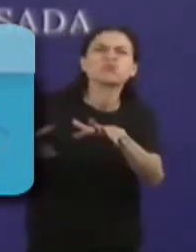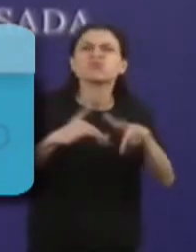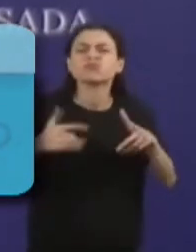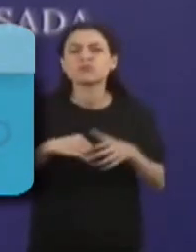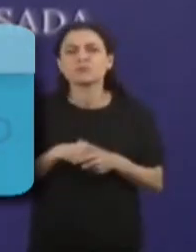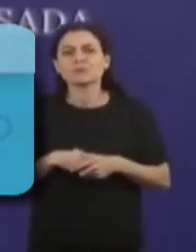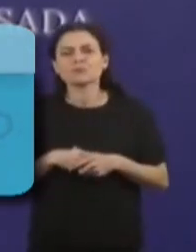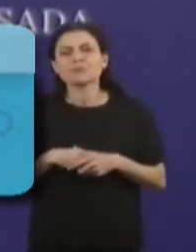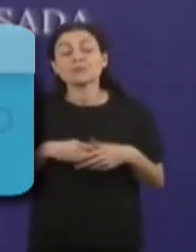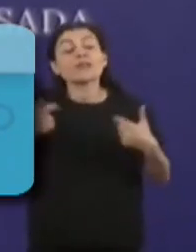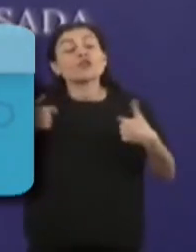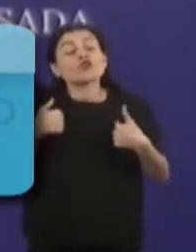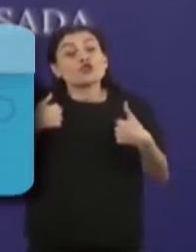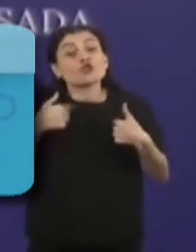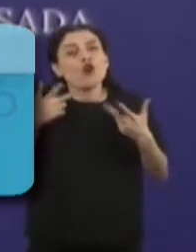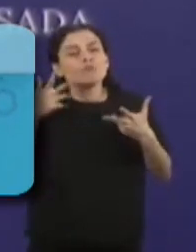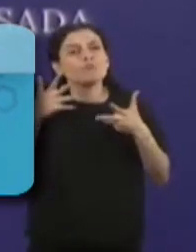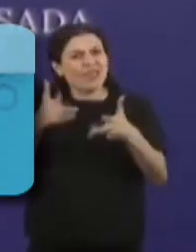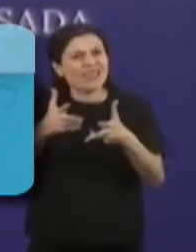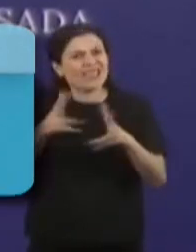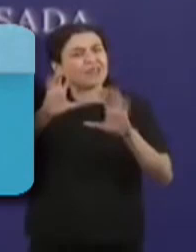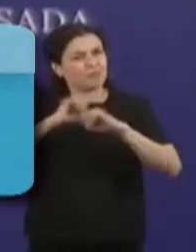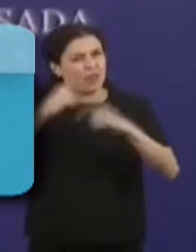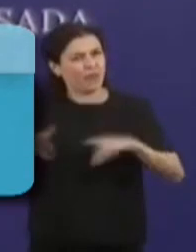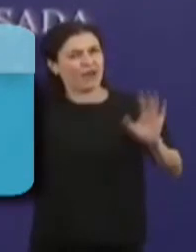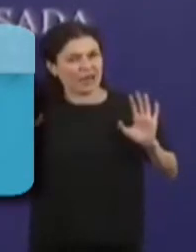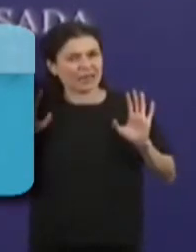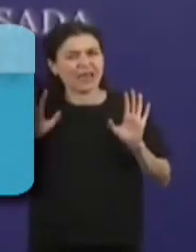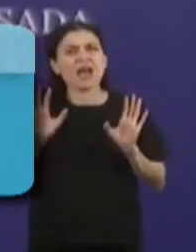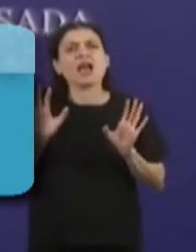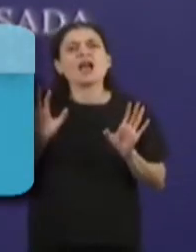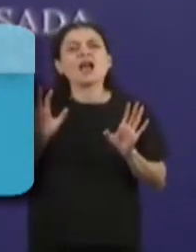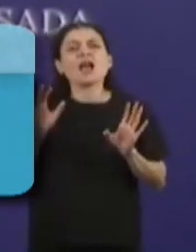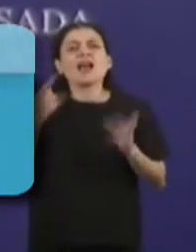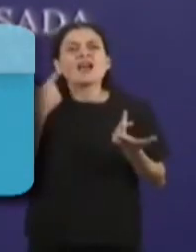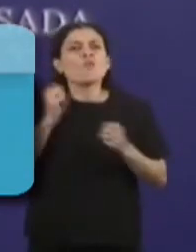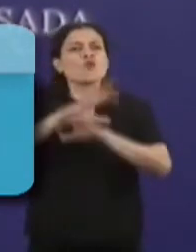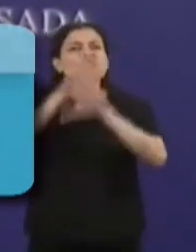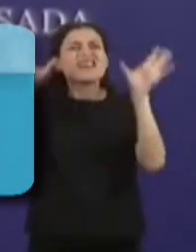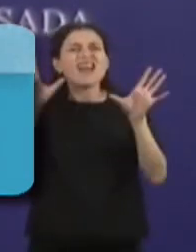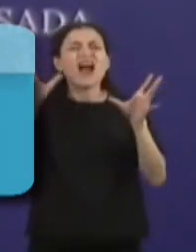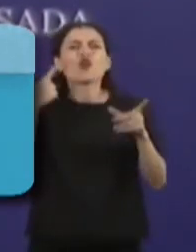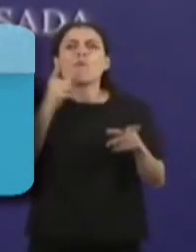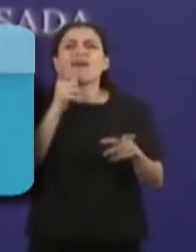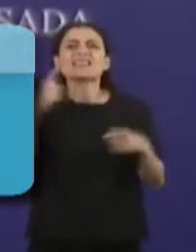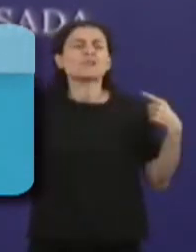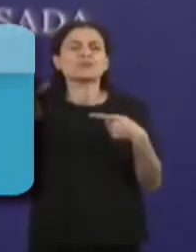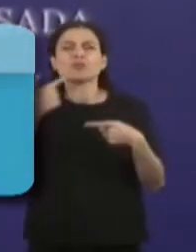insostenible. Tal vez lo que quise expresar es que había una expresión pública de un